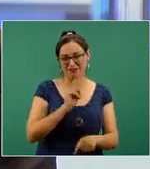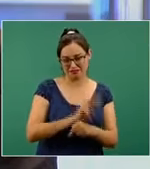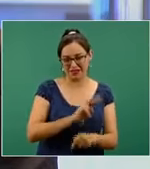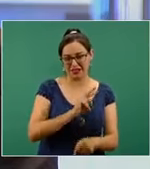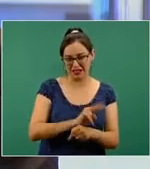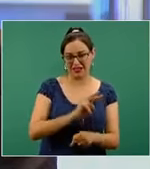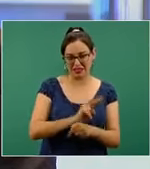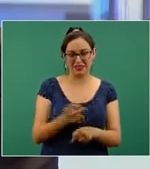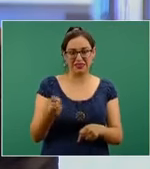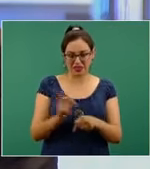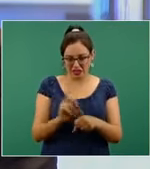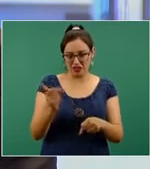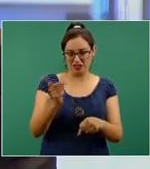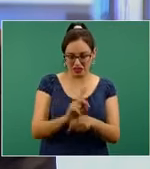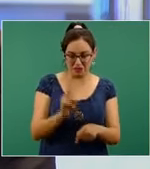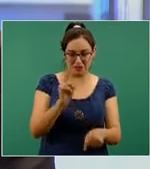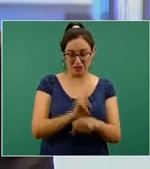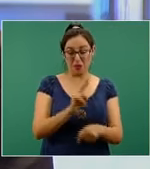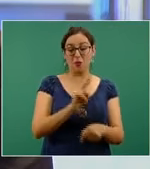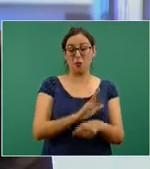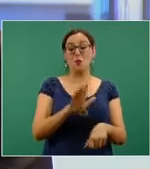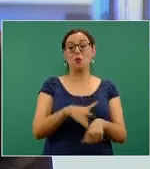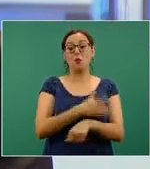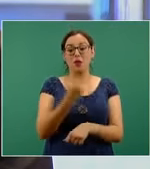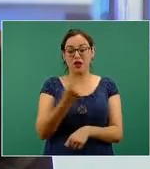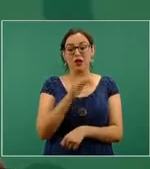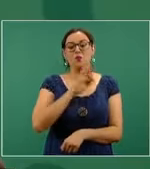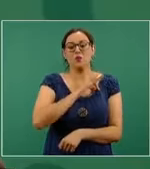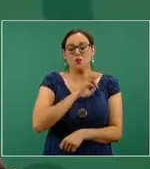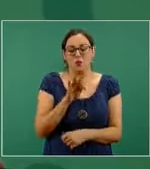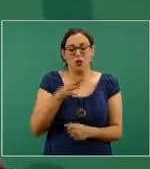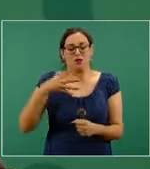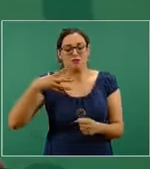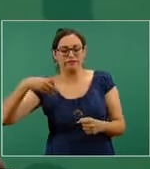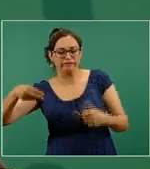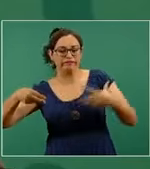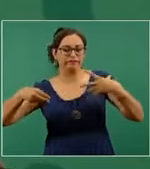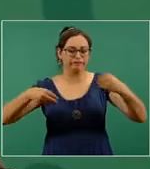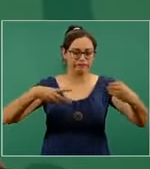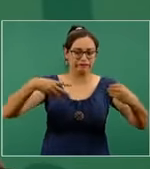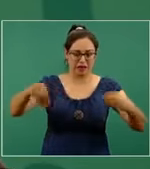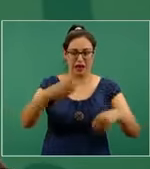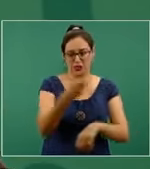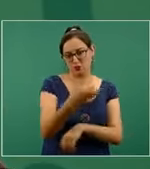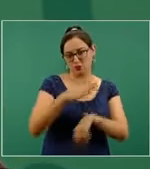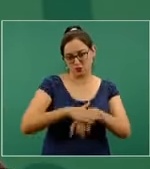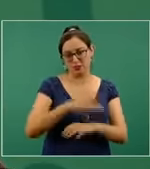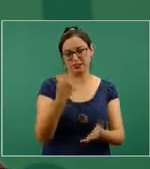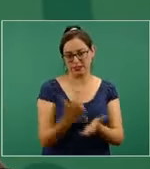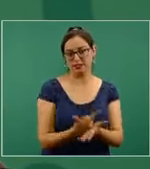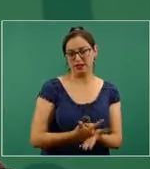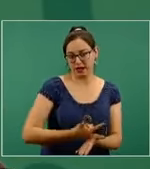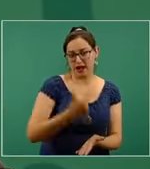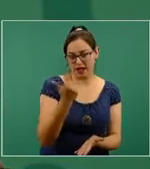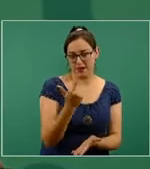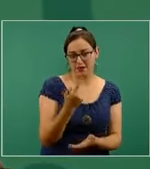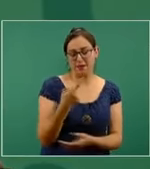directa, más diaria, por justo los potenciales epidémicos y pandémicos que éstas tienen, pues es más entonces